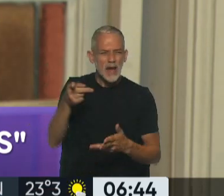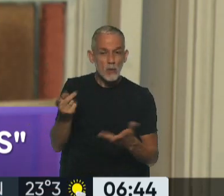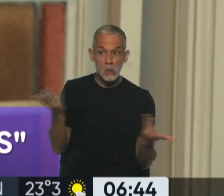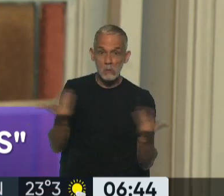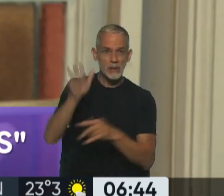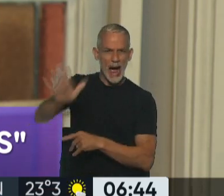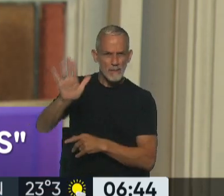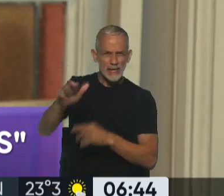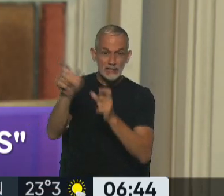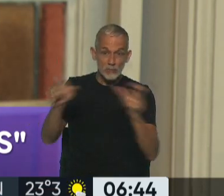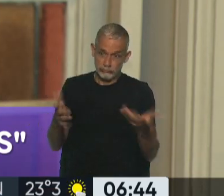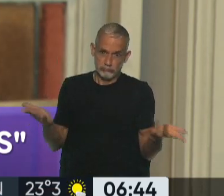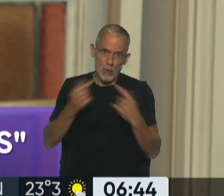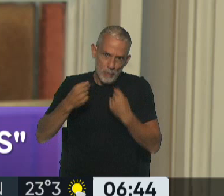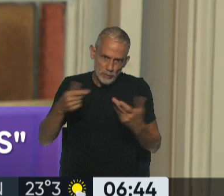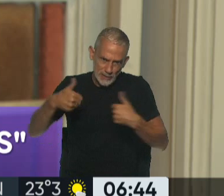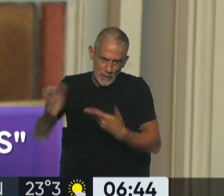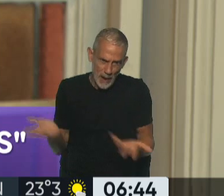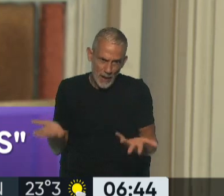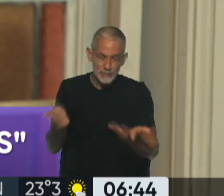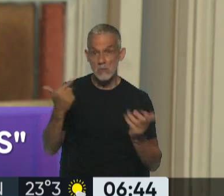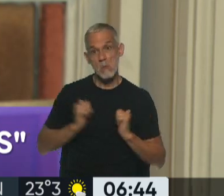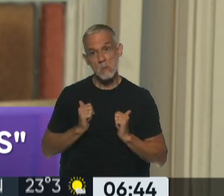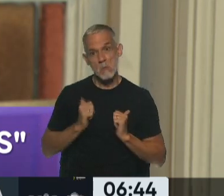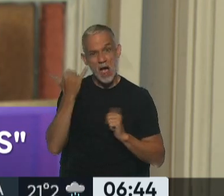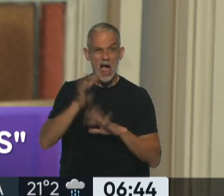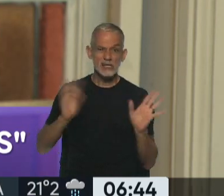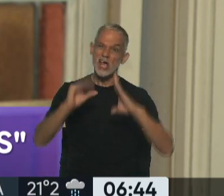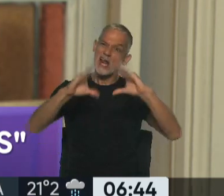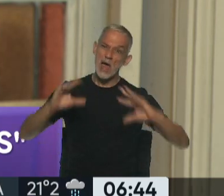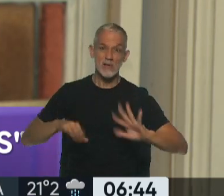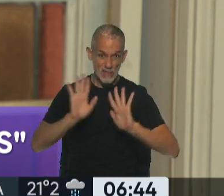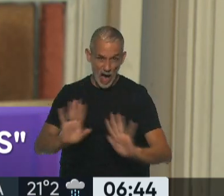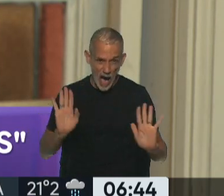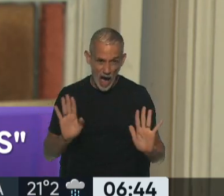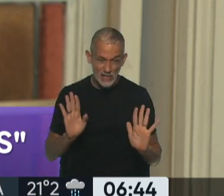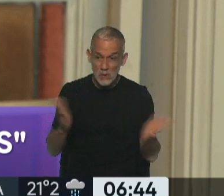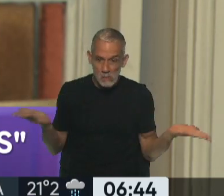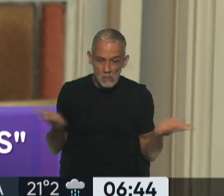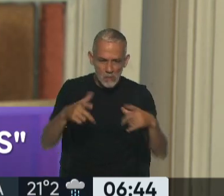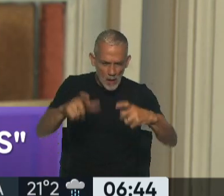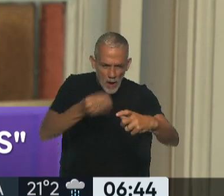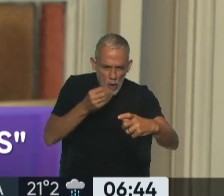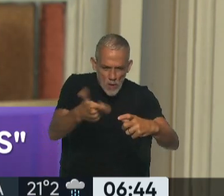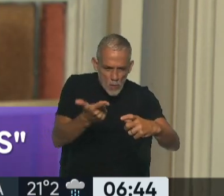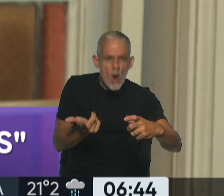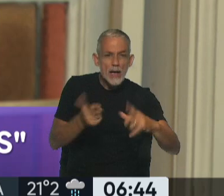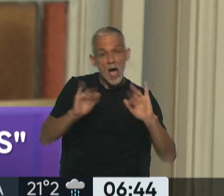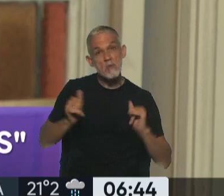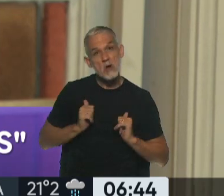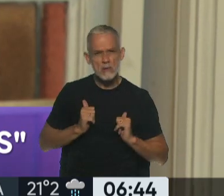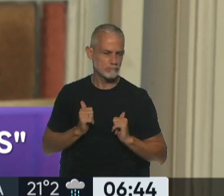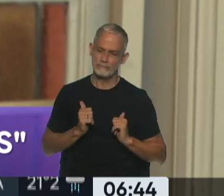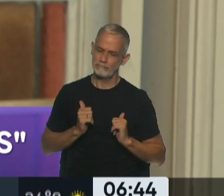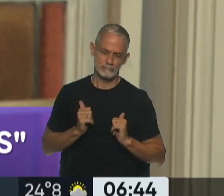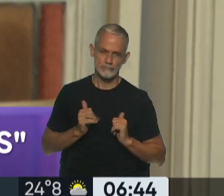que, lógicamente, van a protestar. No van a aceptar tener una Navidad sin siquiera un plato de comida. Yo les quiero